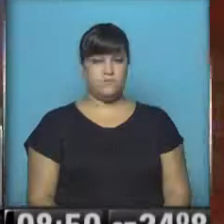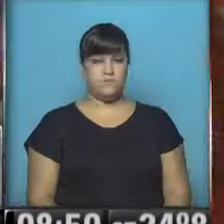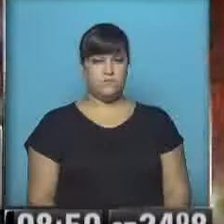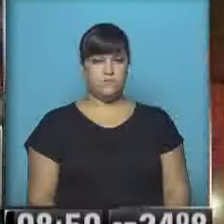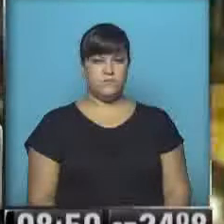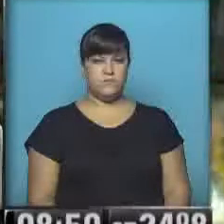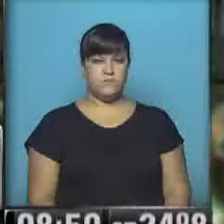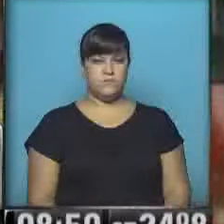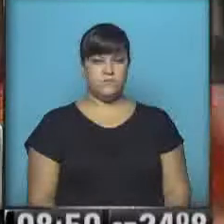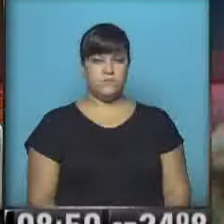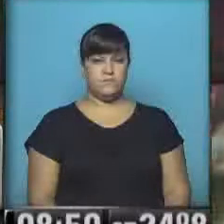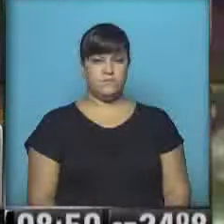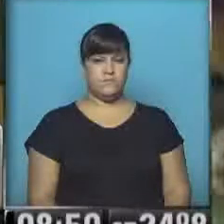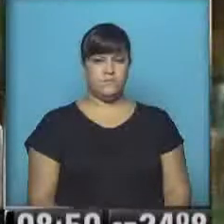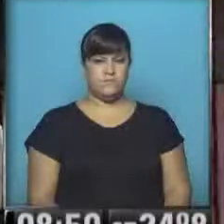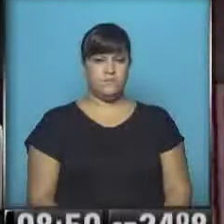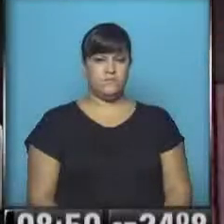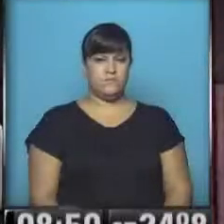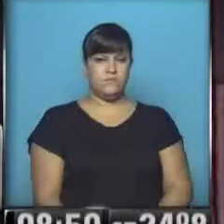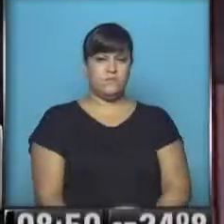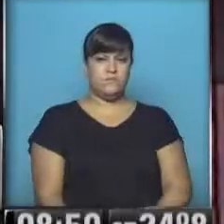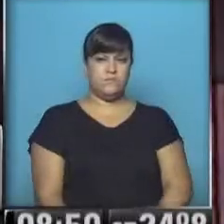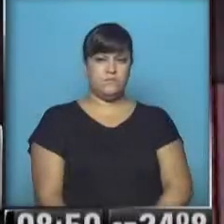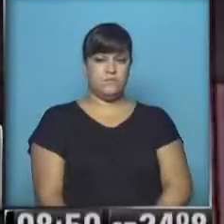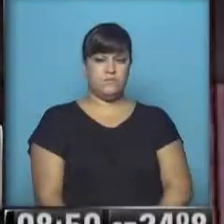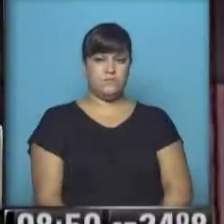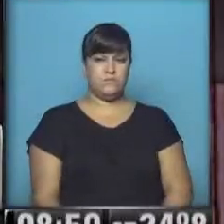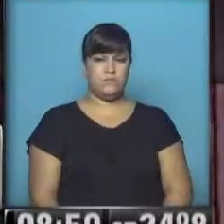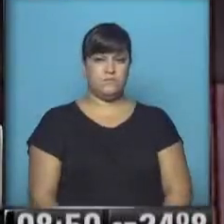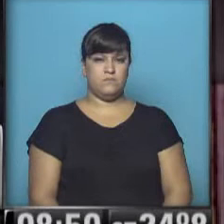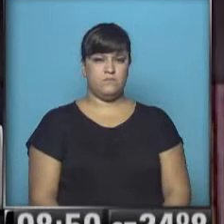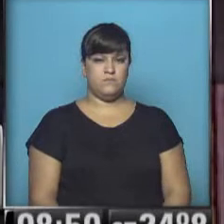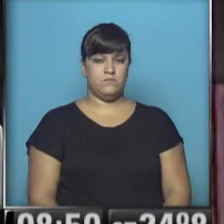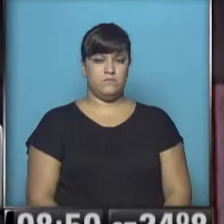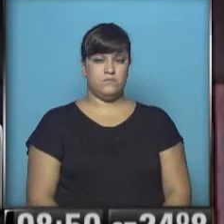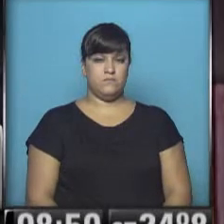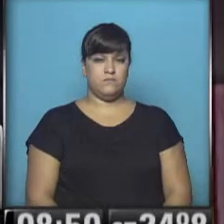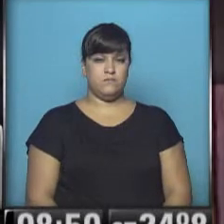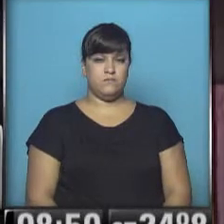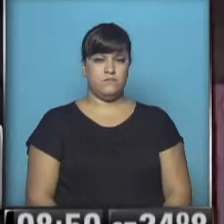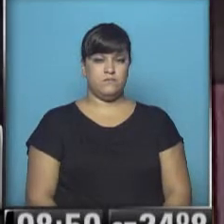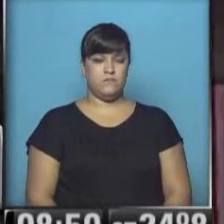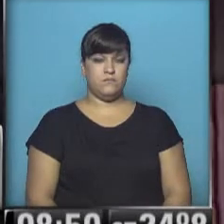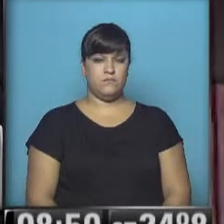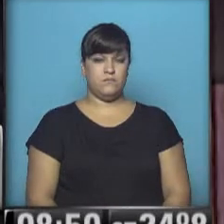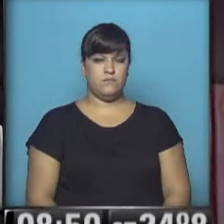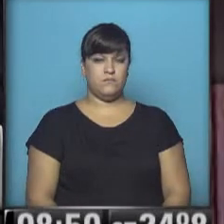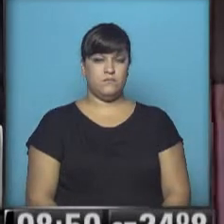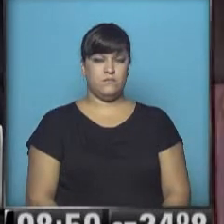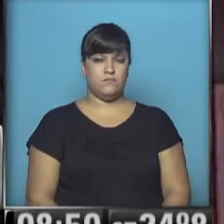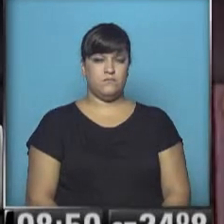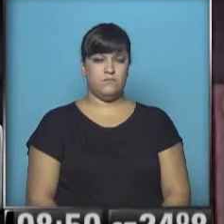y liquid más y netapp tocorón a kenickie o london dice tropiece